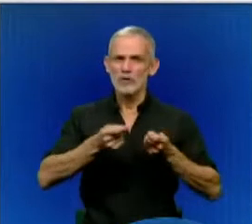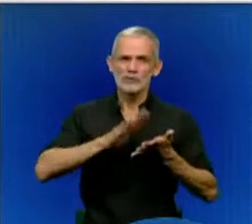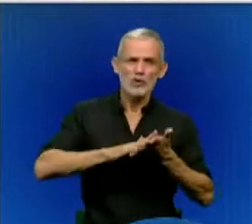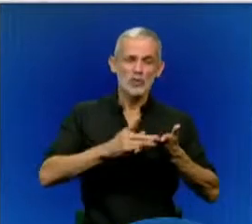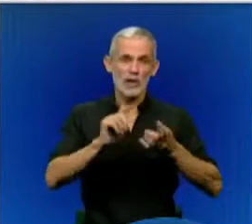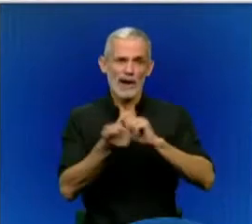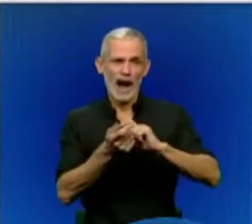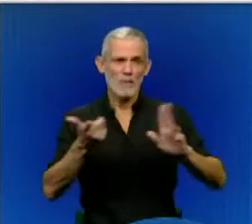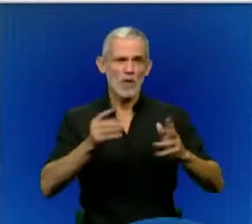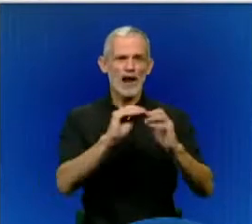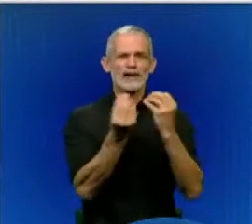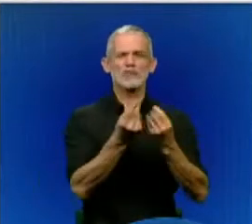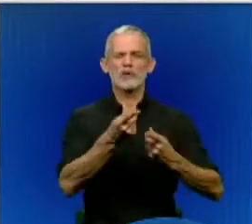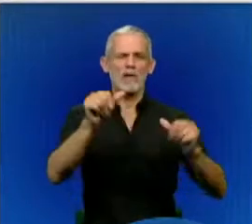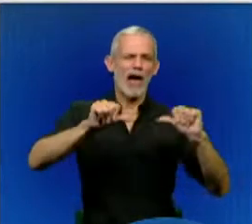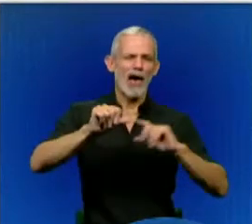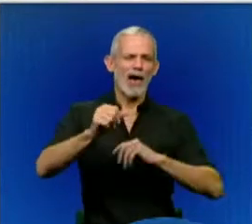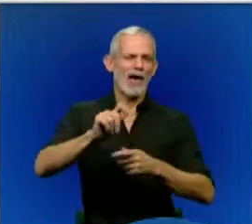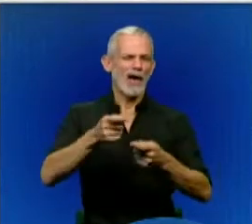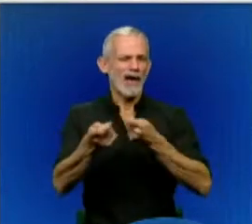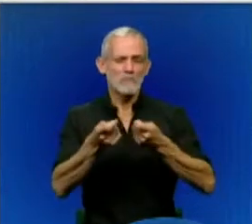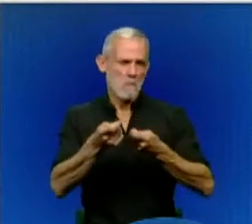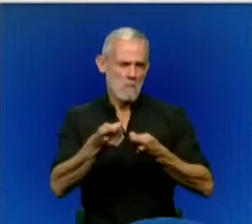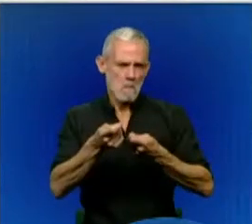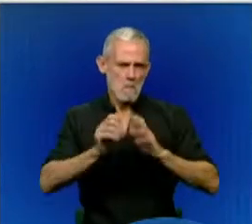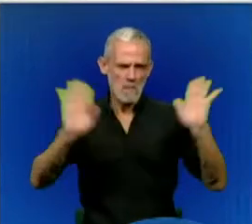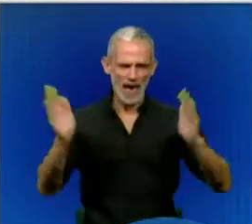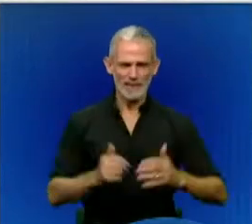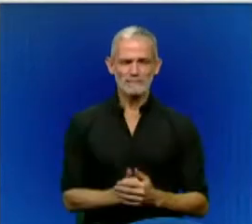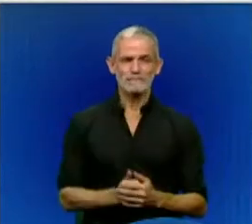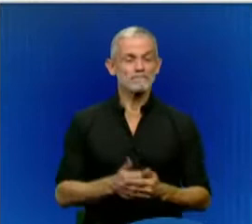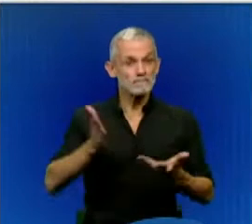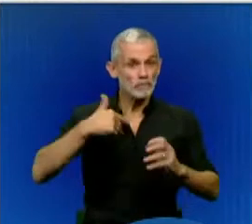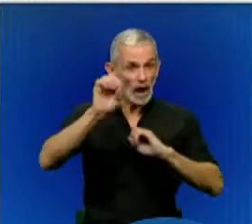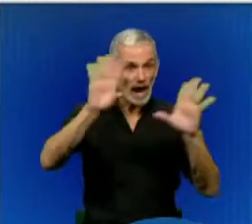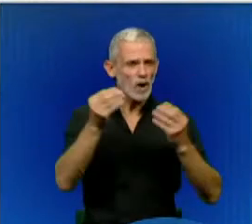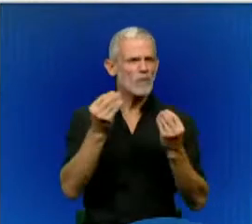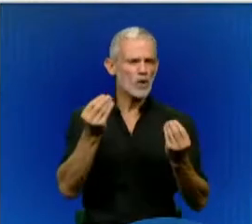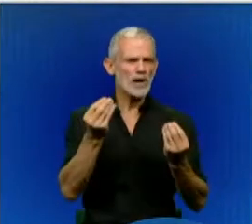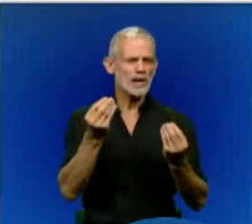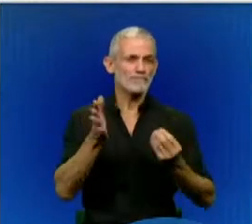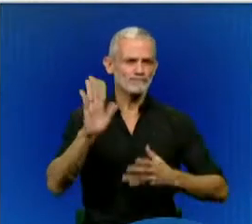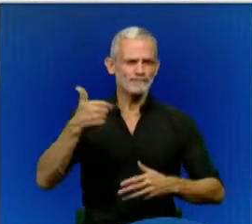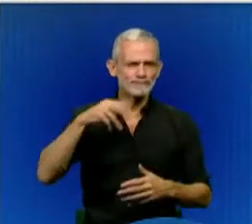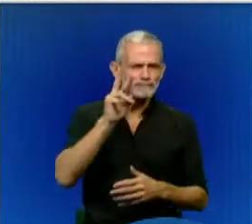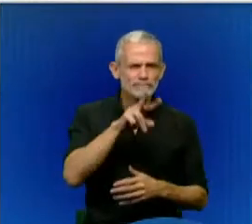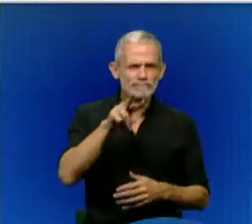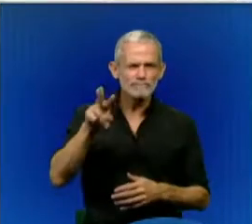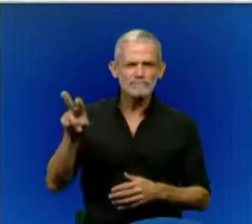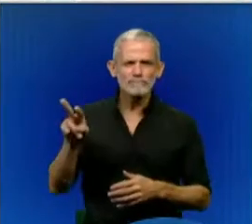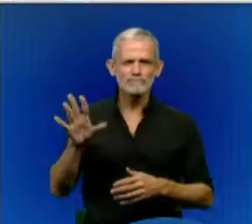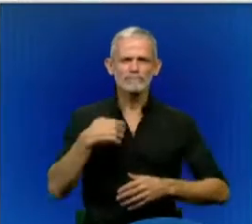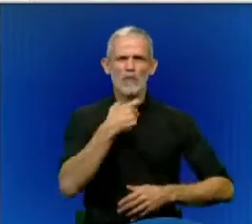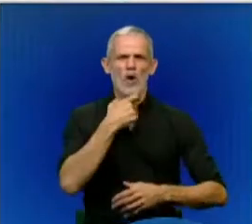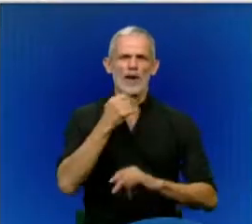del cambio del resultado. Yo aclaro esto porque la verdad que mirando un poco, digo, y quiero